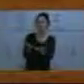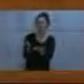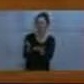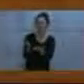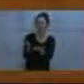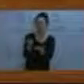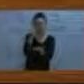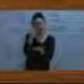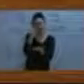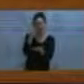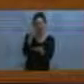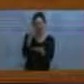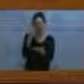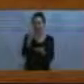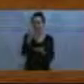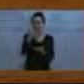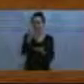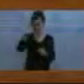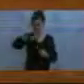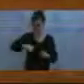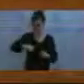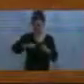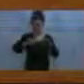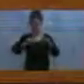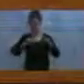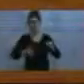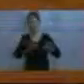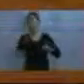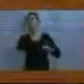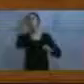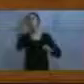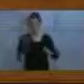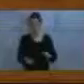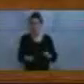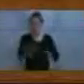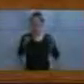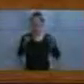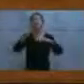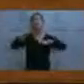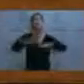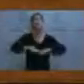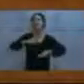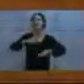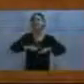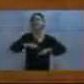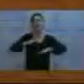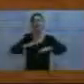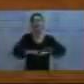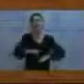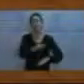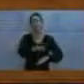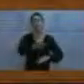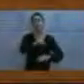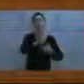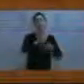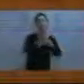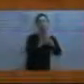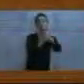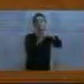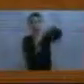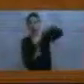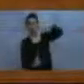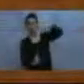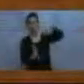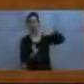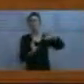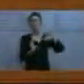vamos a ver si en Asturias somos capaces de liderar algo dentro del conjunto de España. Vamos a ver si somos